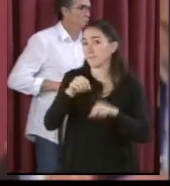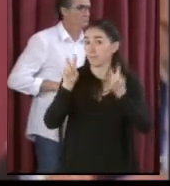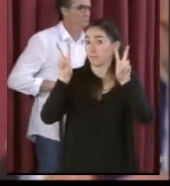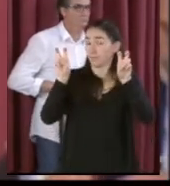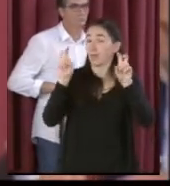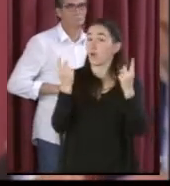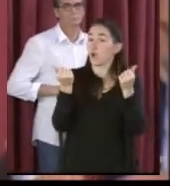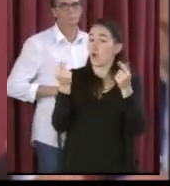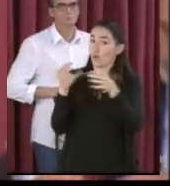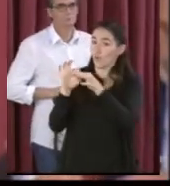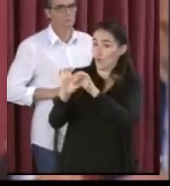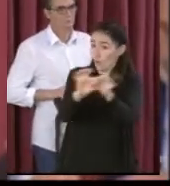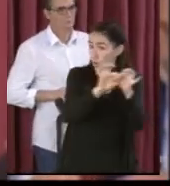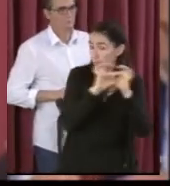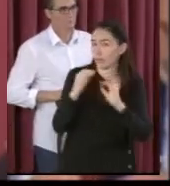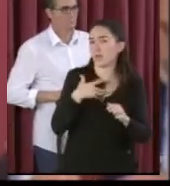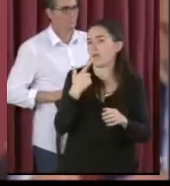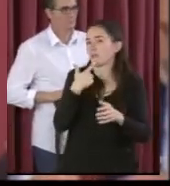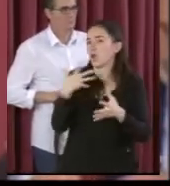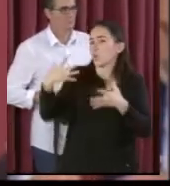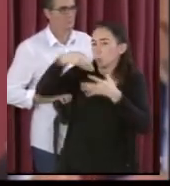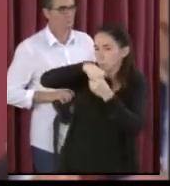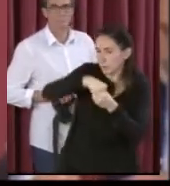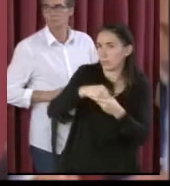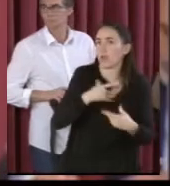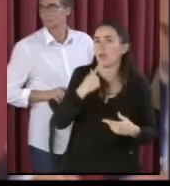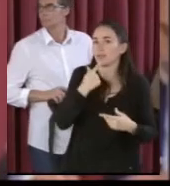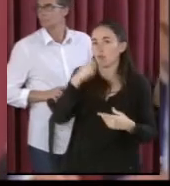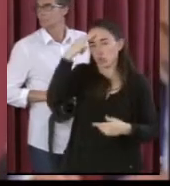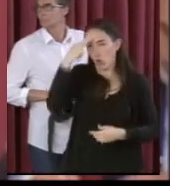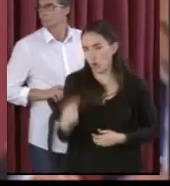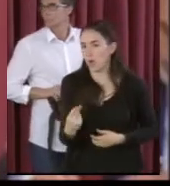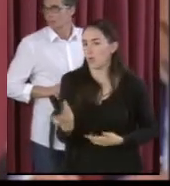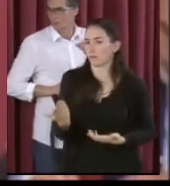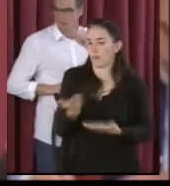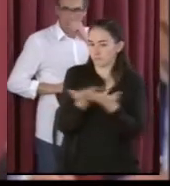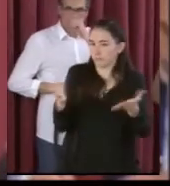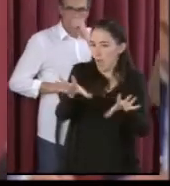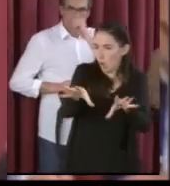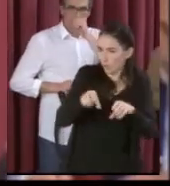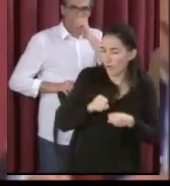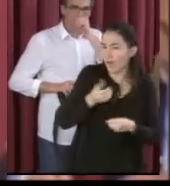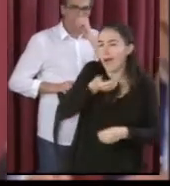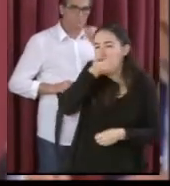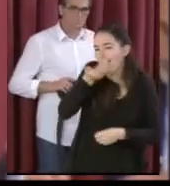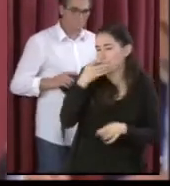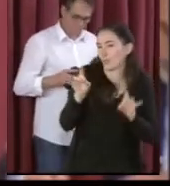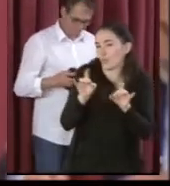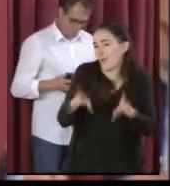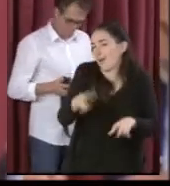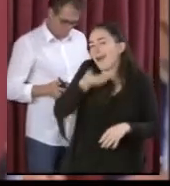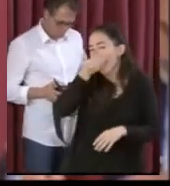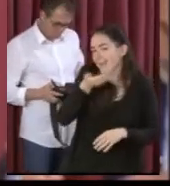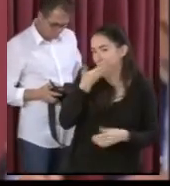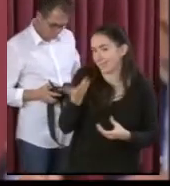cohesionado, también inclusivo, igualitario, tolerante, acogedor, cálido. Utilizamos mucho